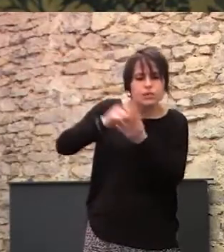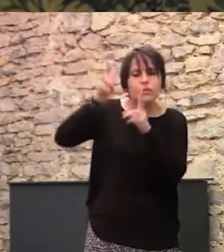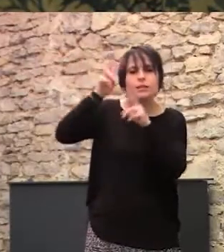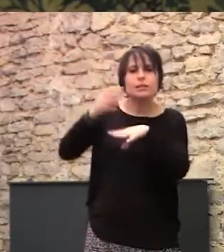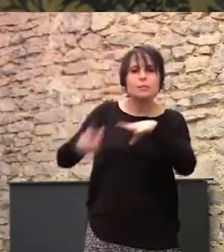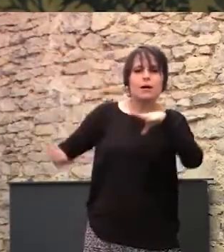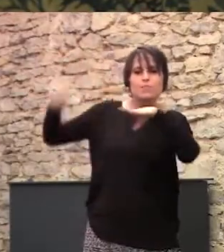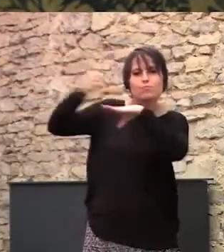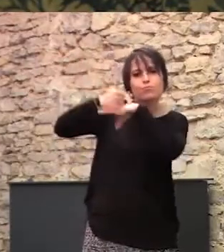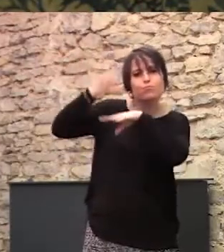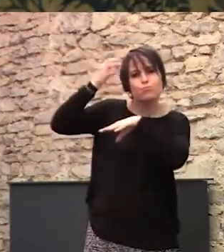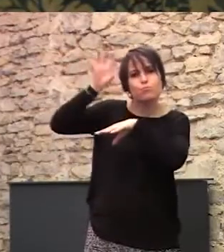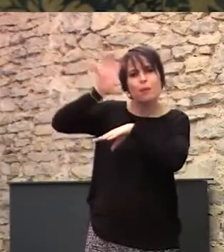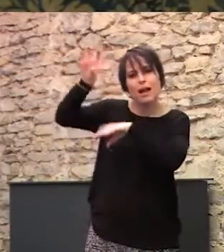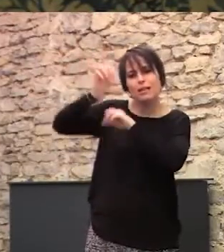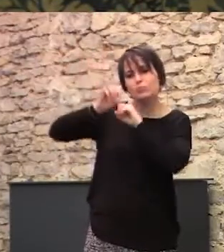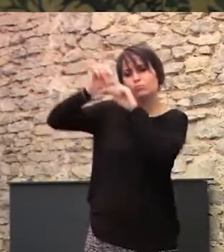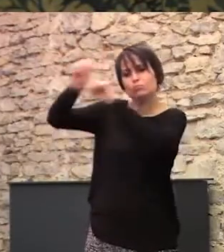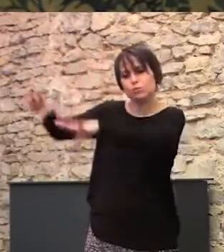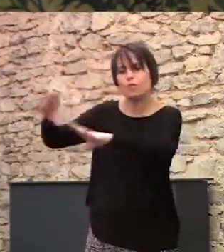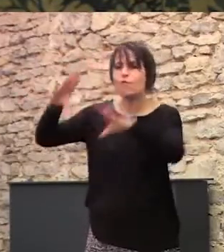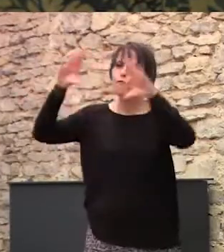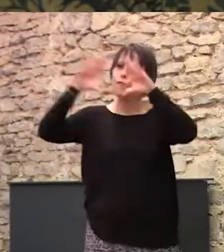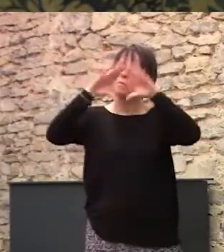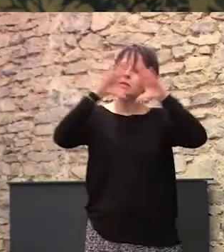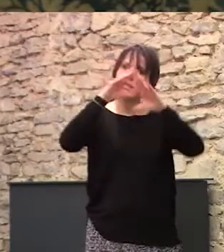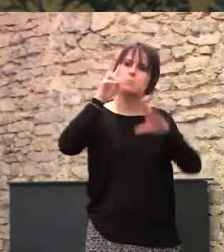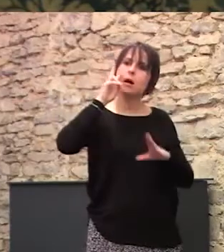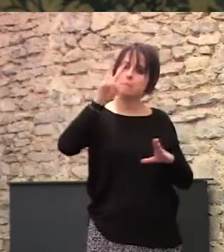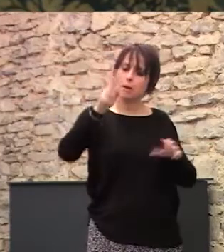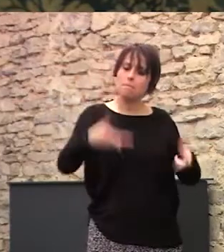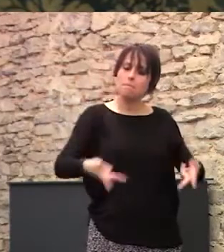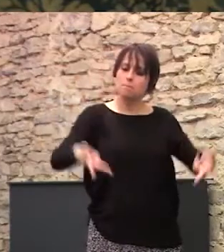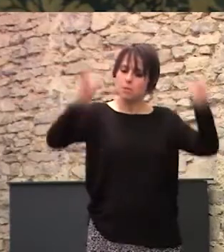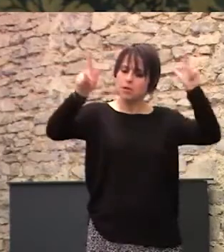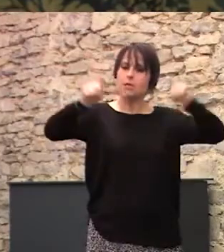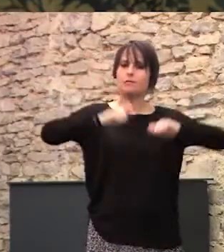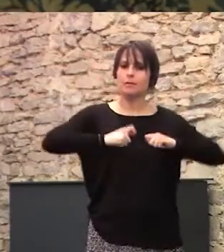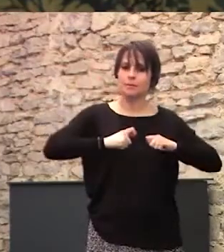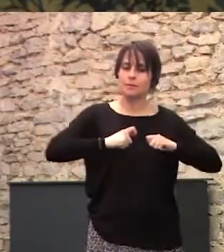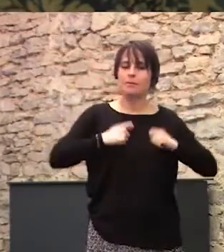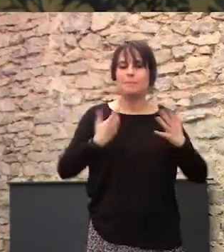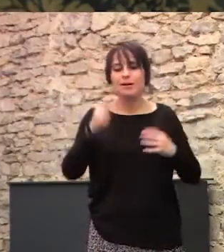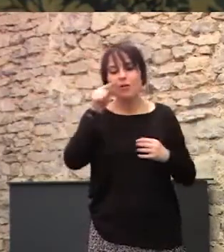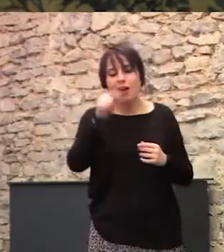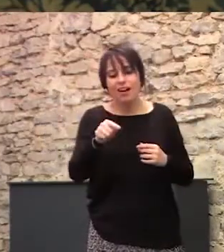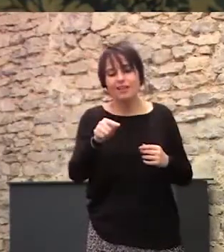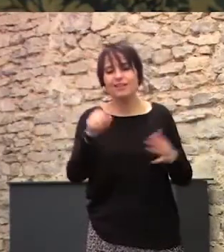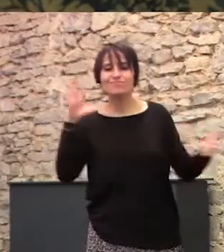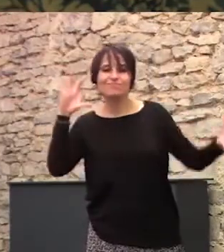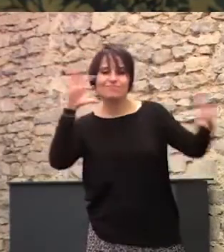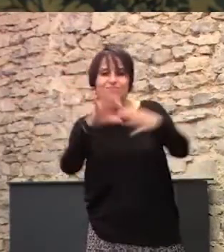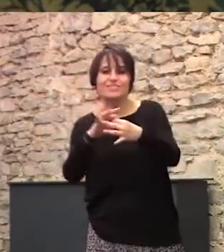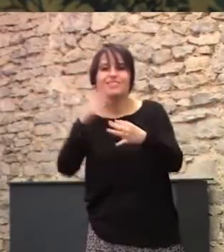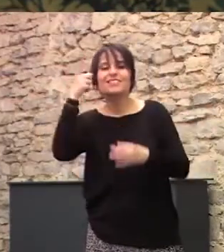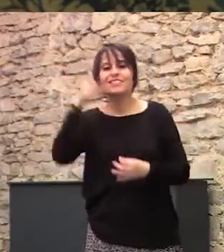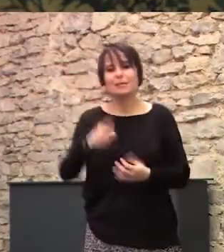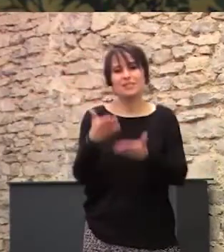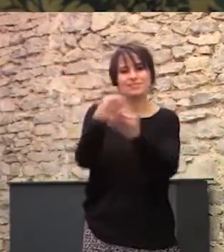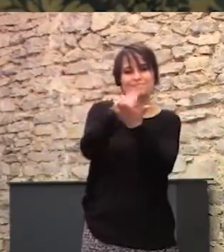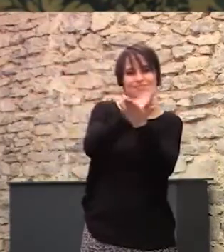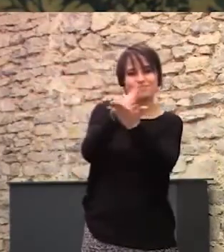descolonización. El feminismo lo ven como un movimiento de liberación, pero bueno, hay ahí también una relación ambivalente,